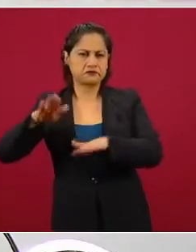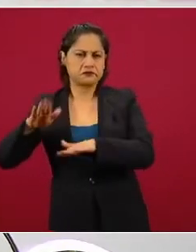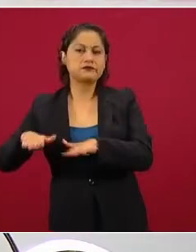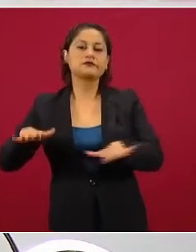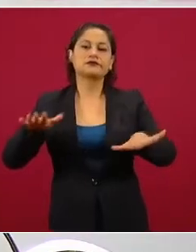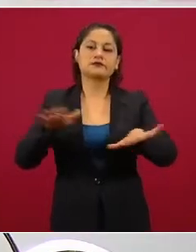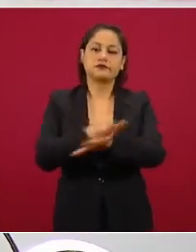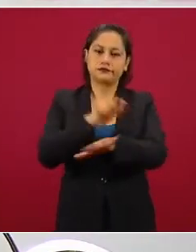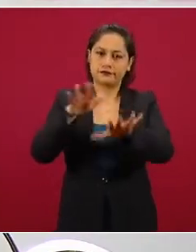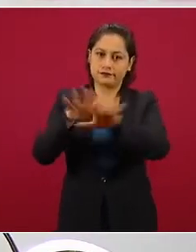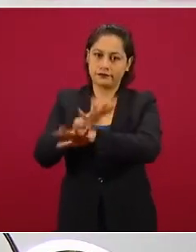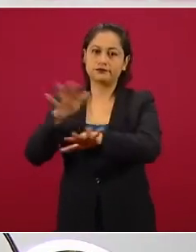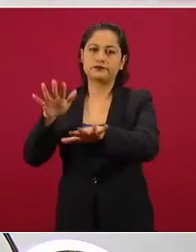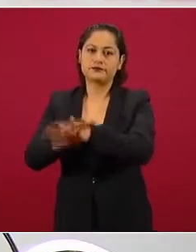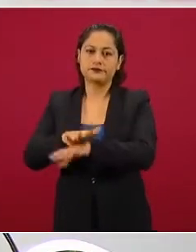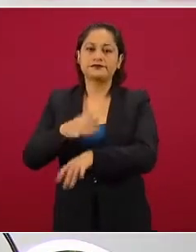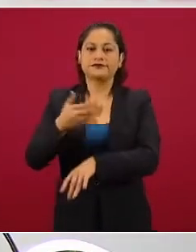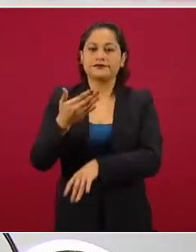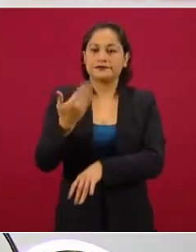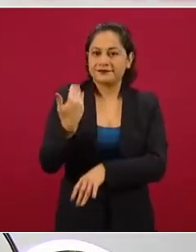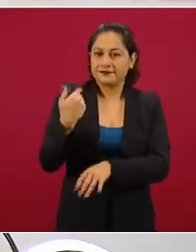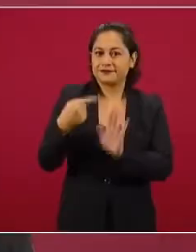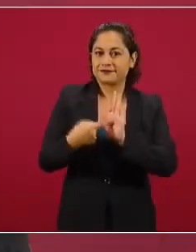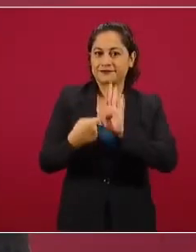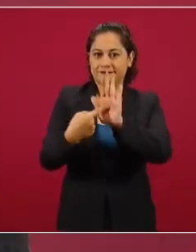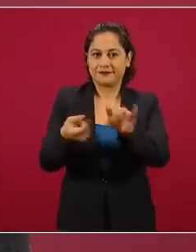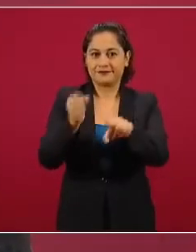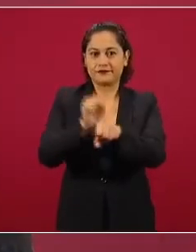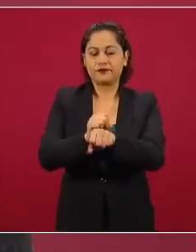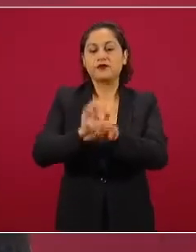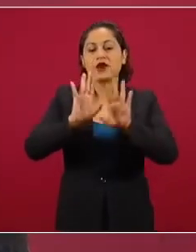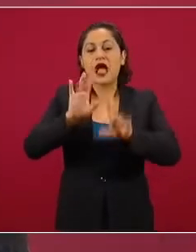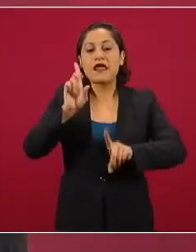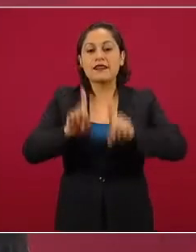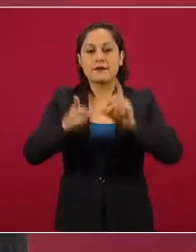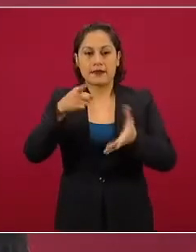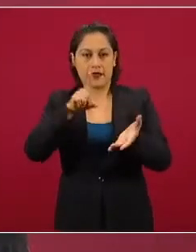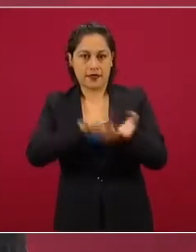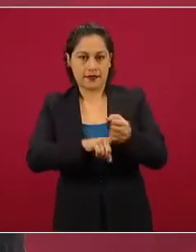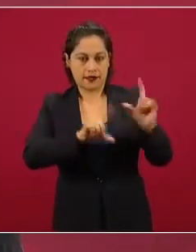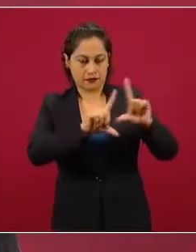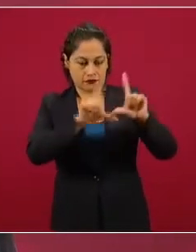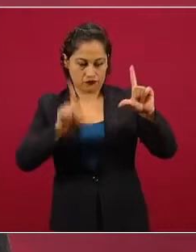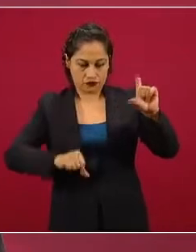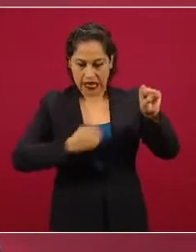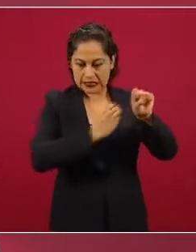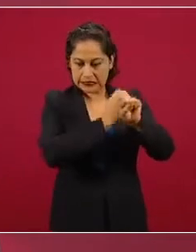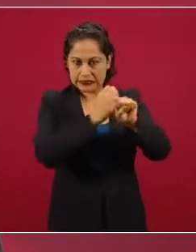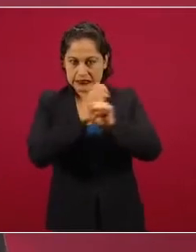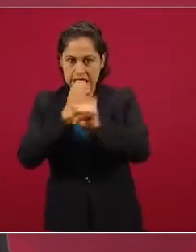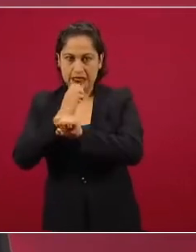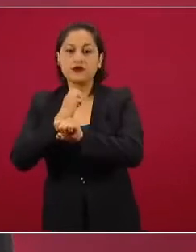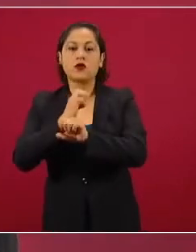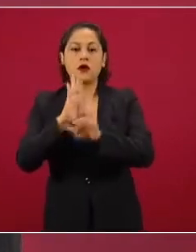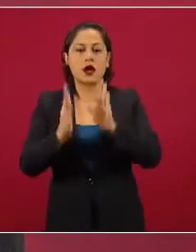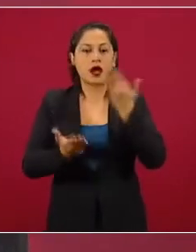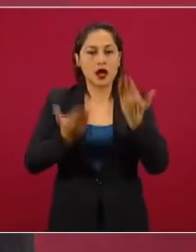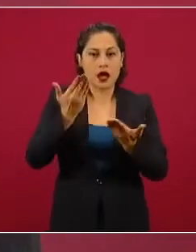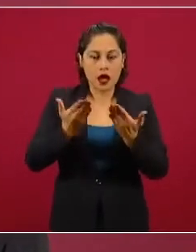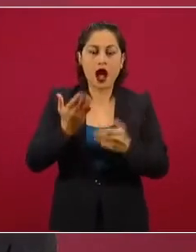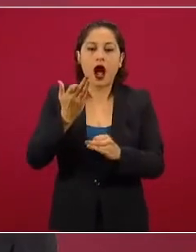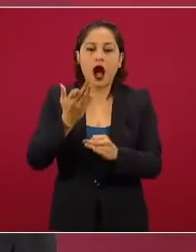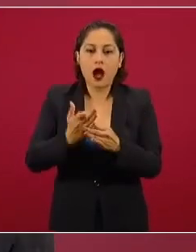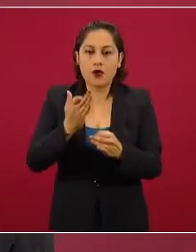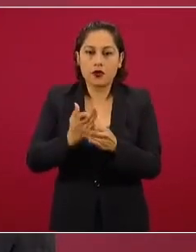algunas semanas a detalle. Si lo vemos estado por estado, tenemos todavía la mayoría de los estados, 20